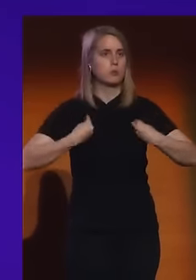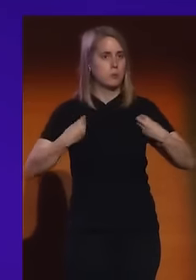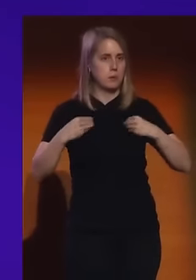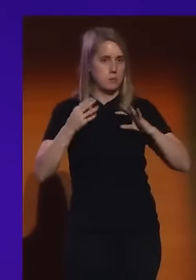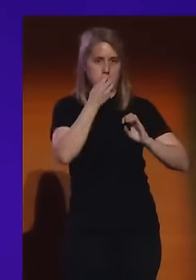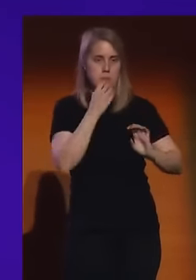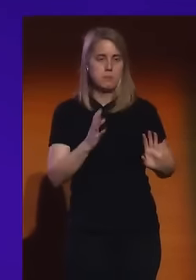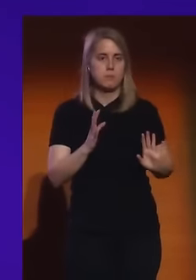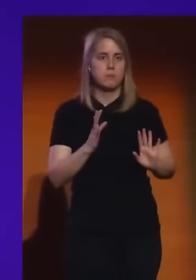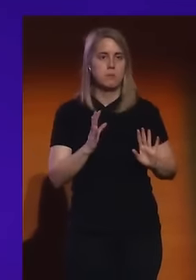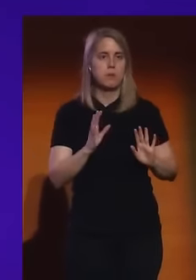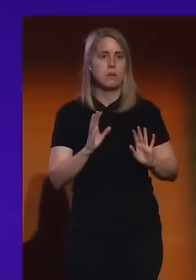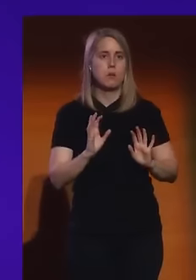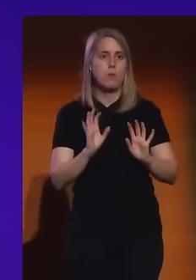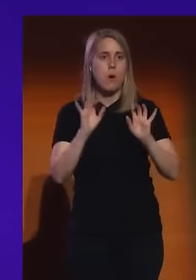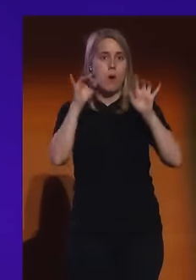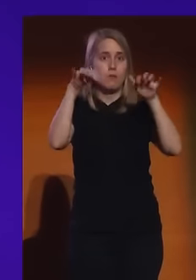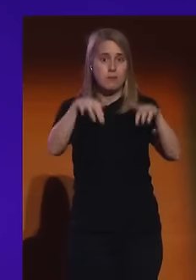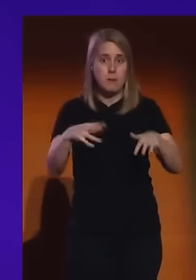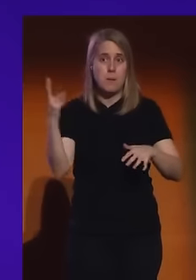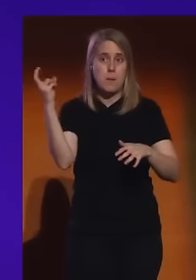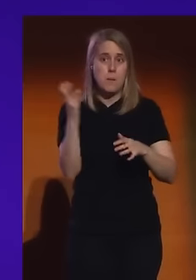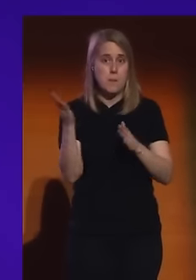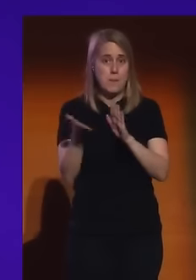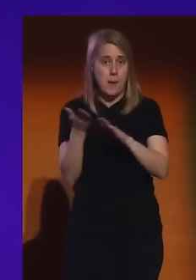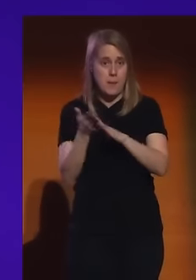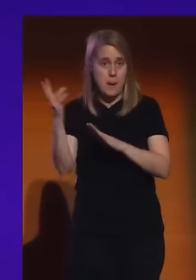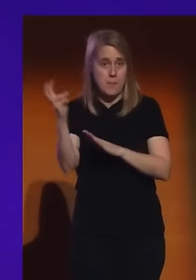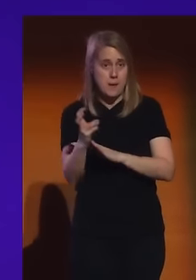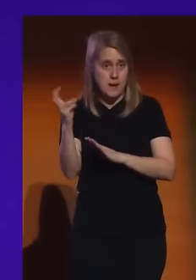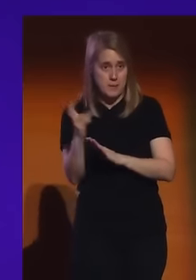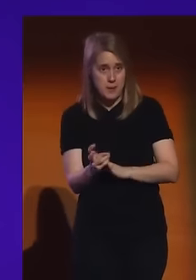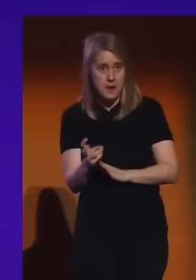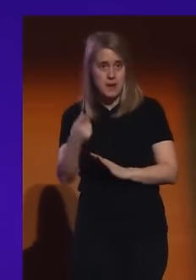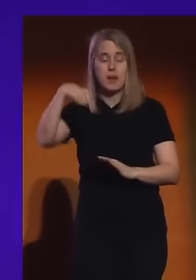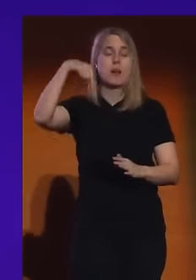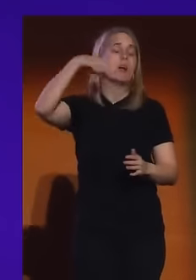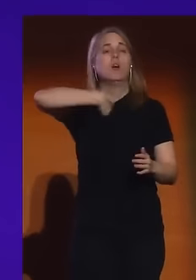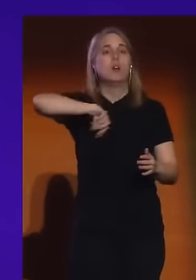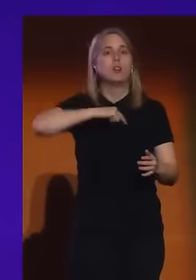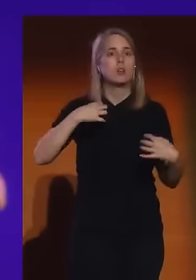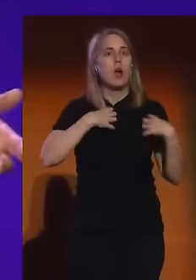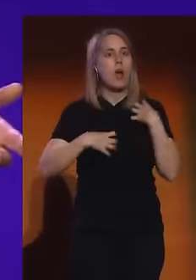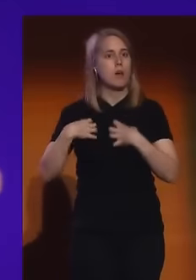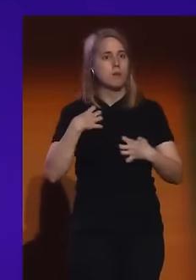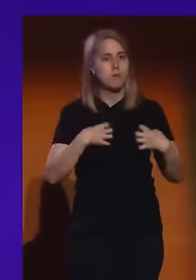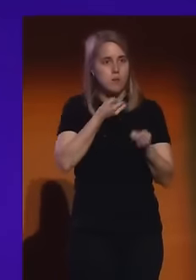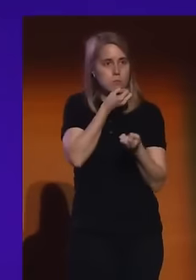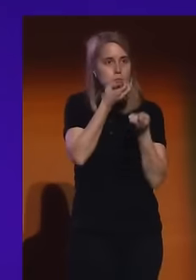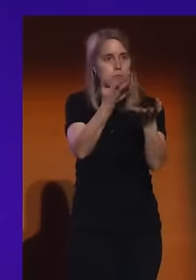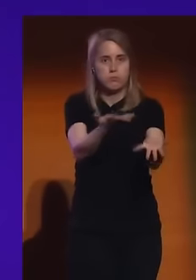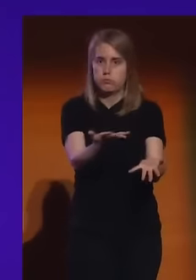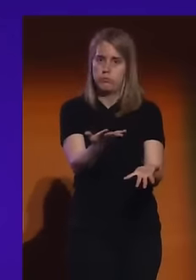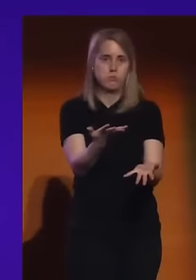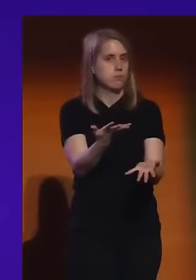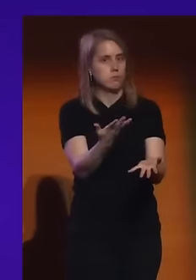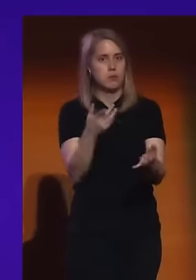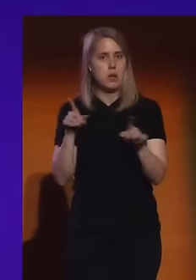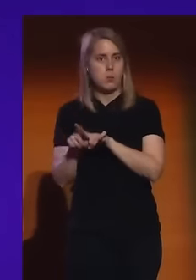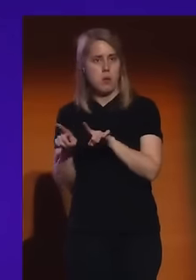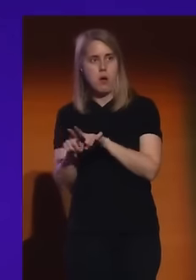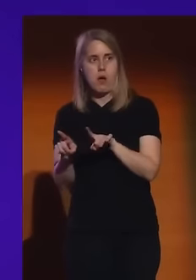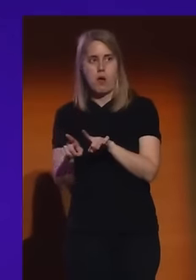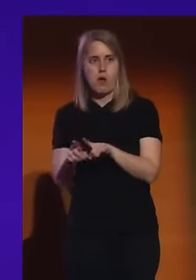antad ol ez gaude hemen aneda transmiten duten hoek